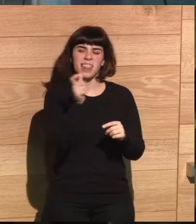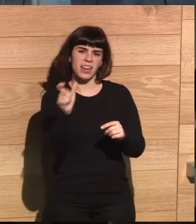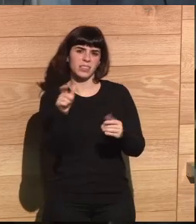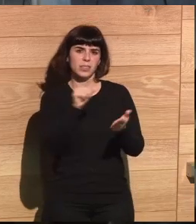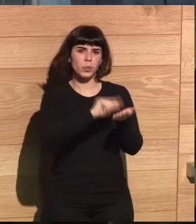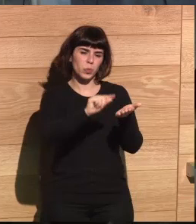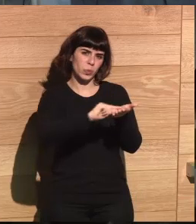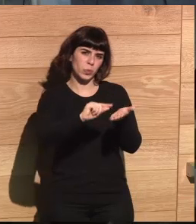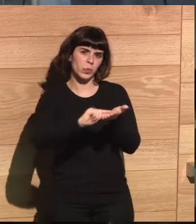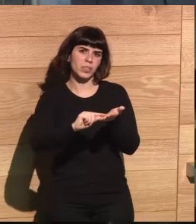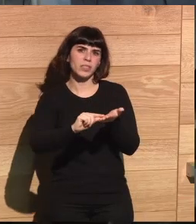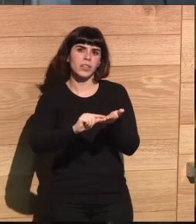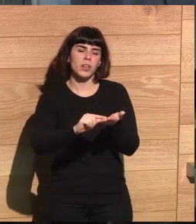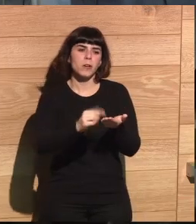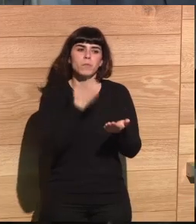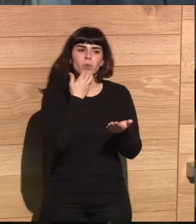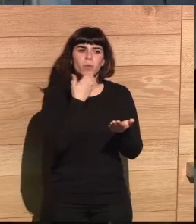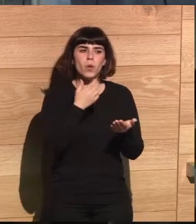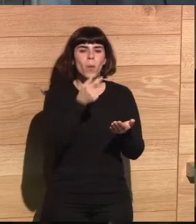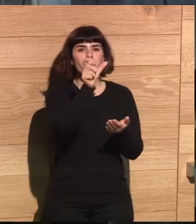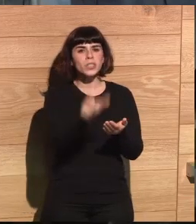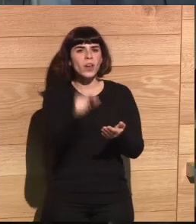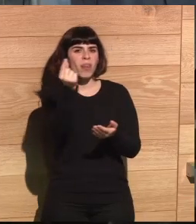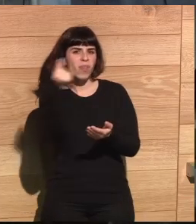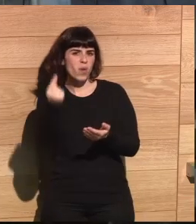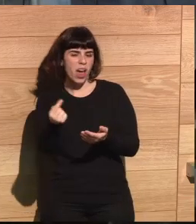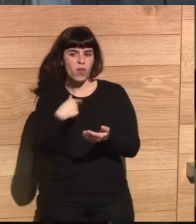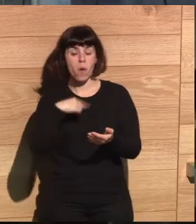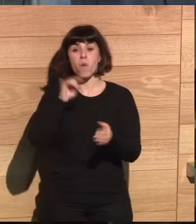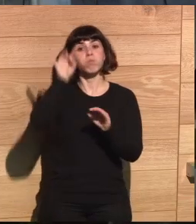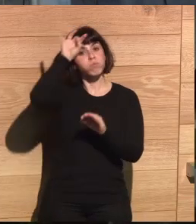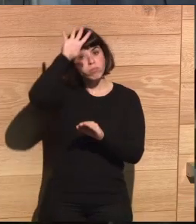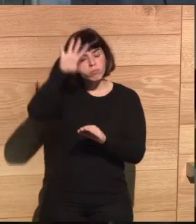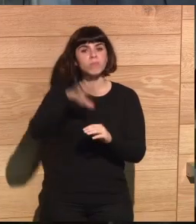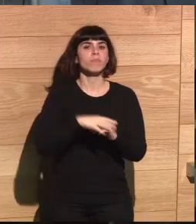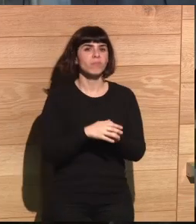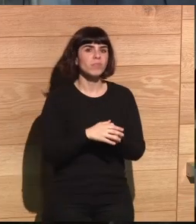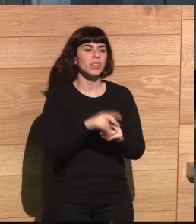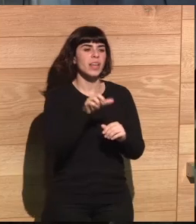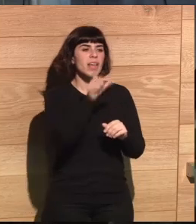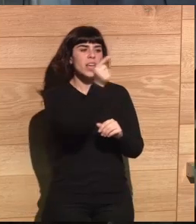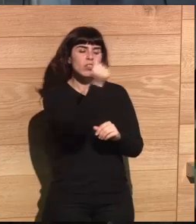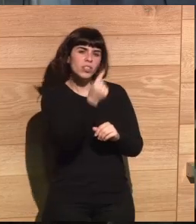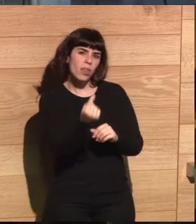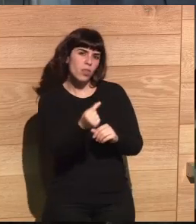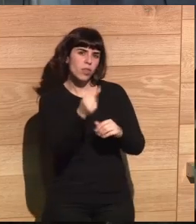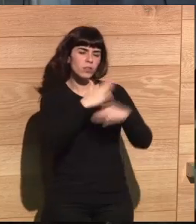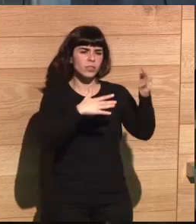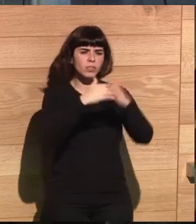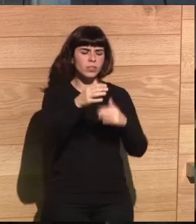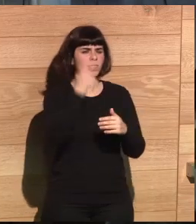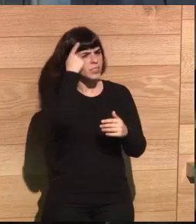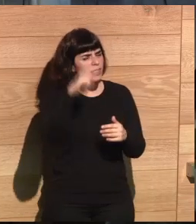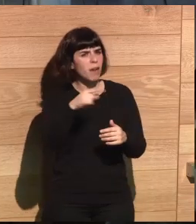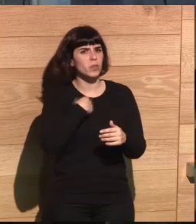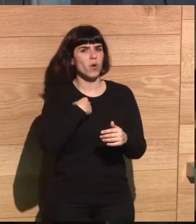y todo lo que me fascina, por ejemplo, que alguien sepa dibujar. O sea, cuando ahora nos hablaba de las ilustraciones, que alguien sepa dibujar, que es algo que